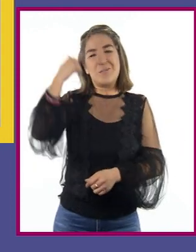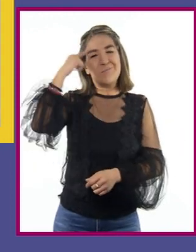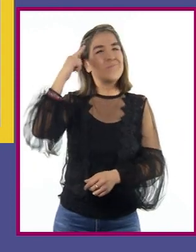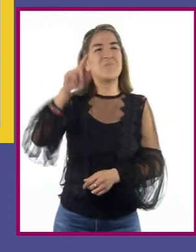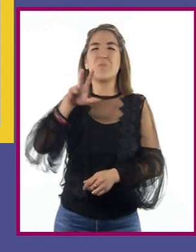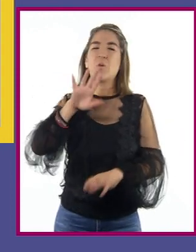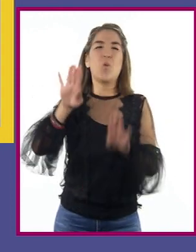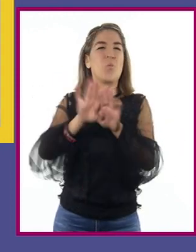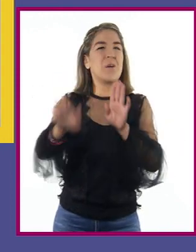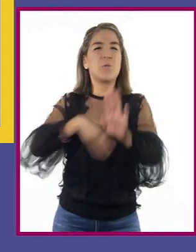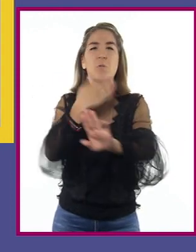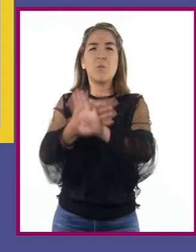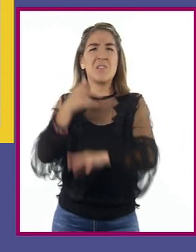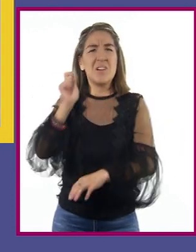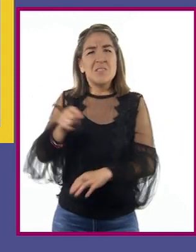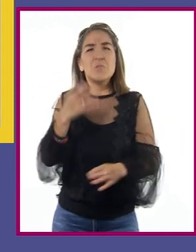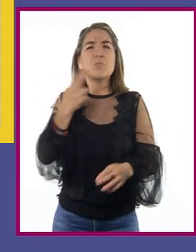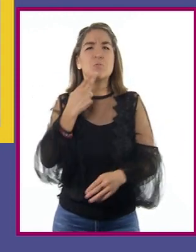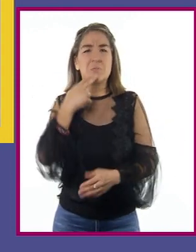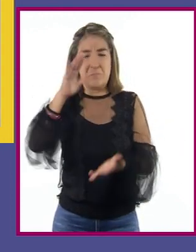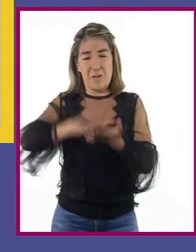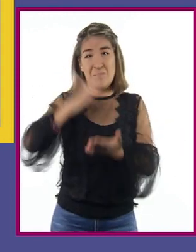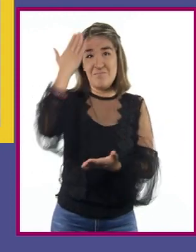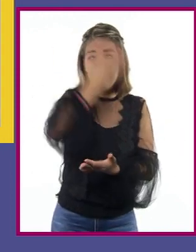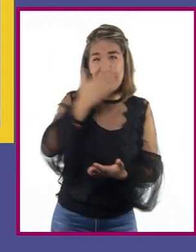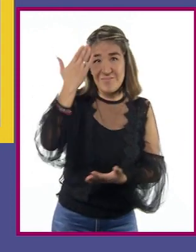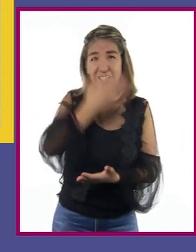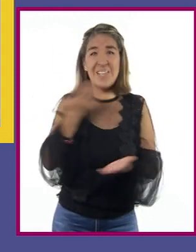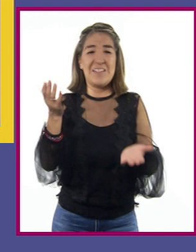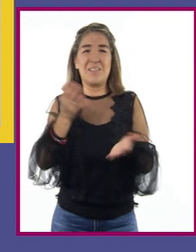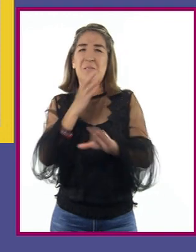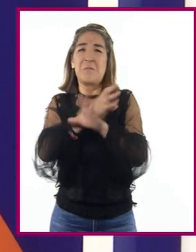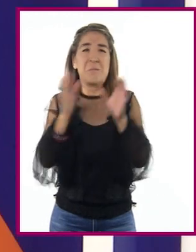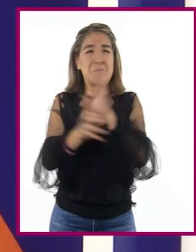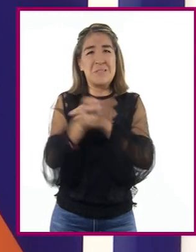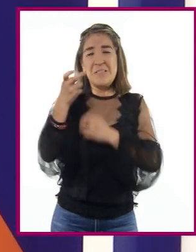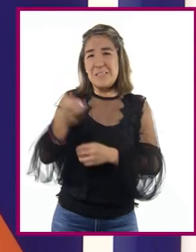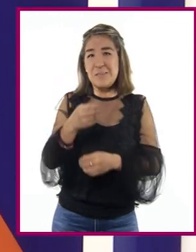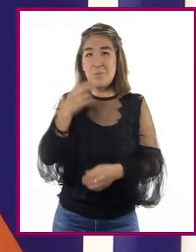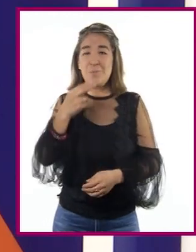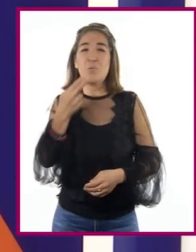que los usen para cosas banales como cosméticos y esas cosas.